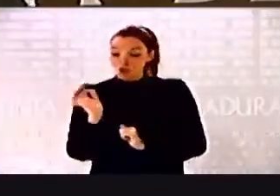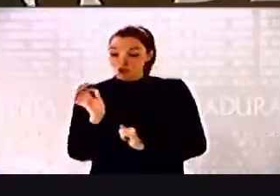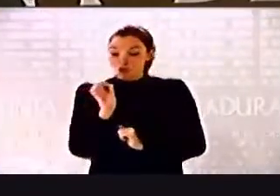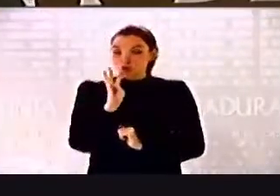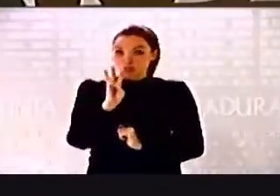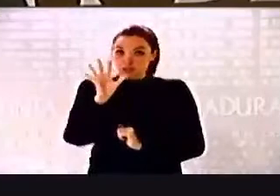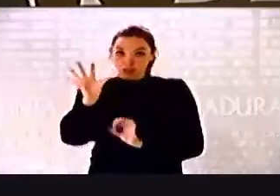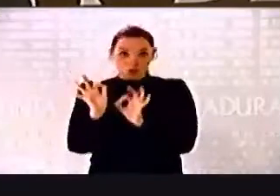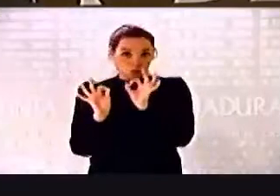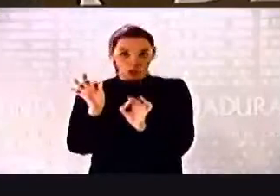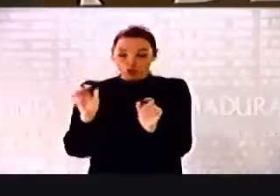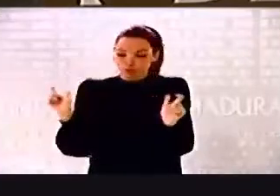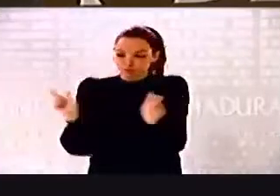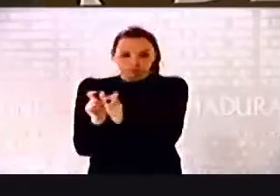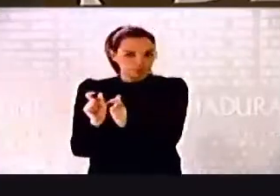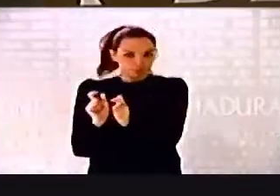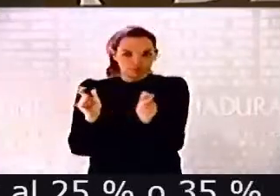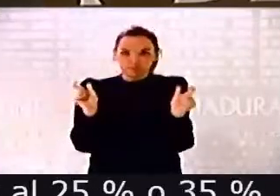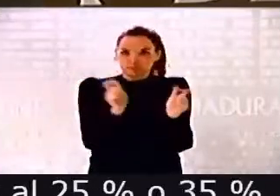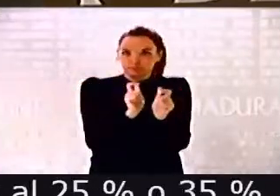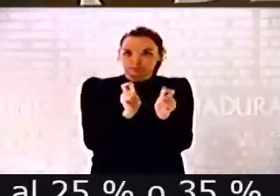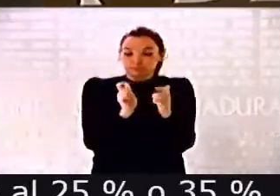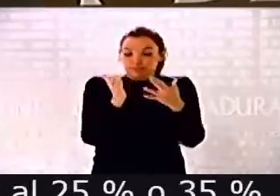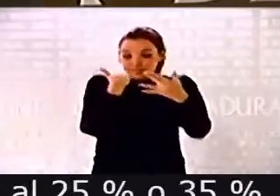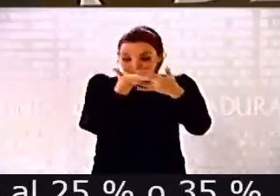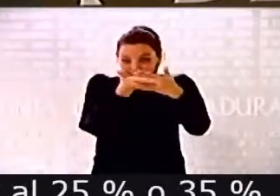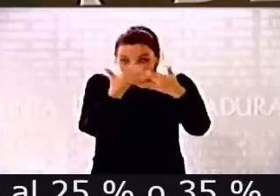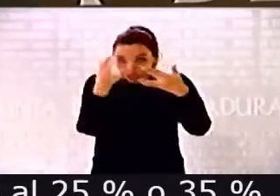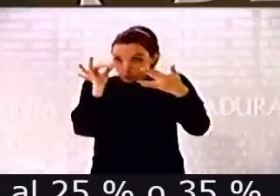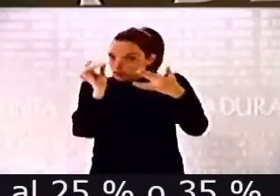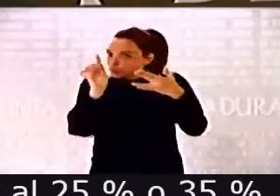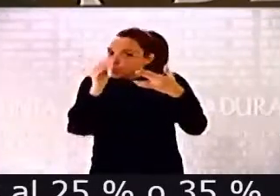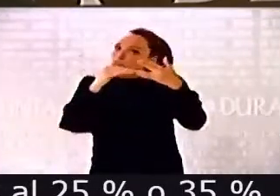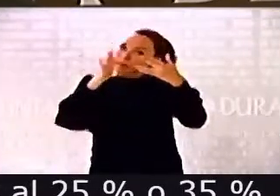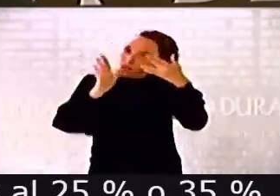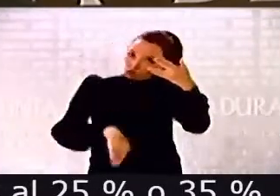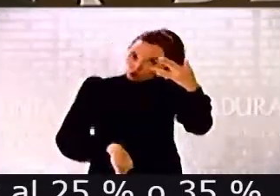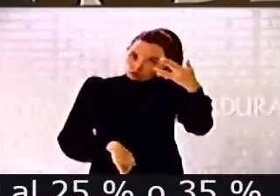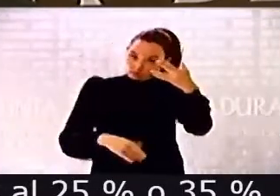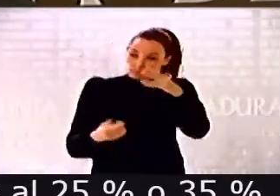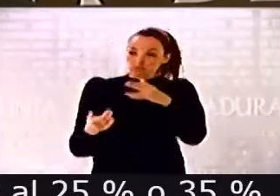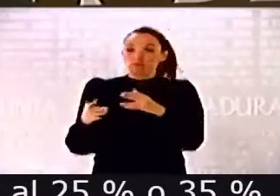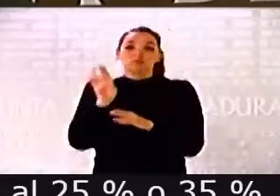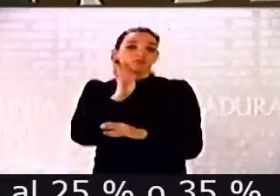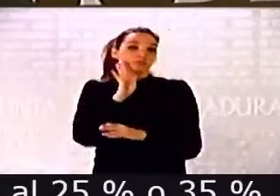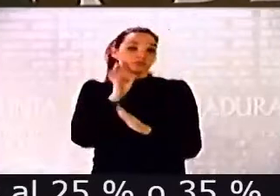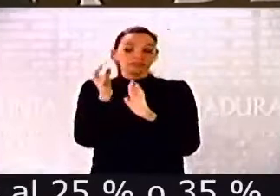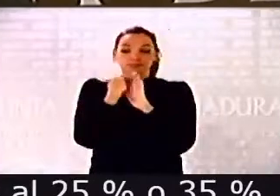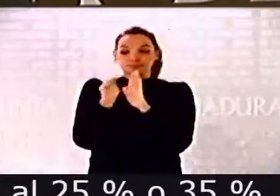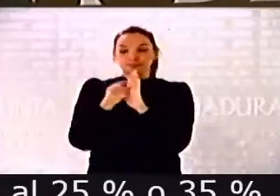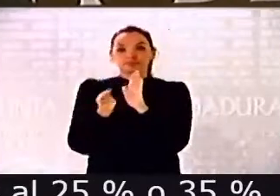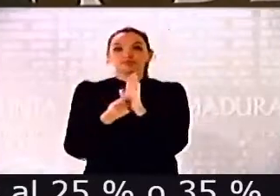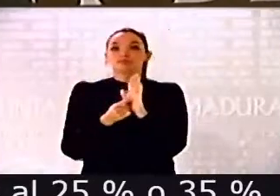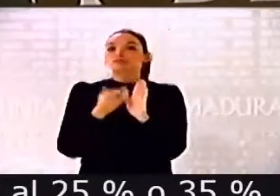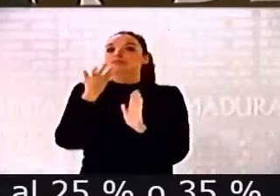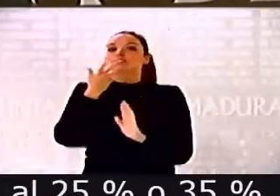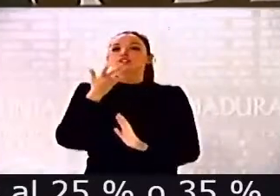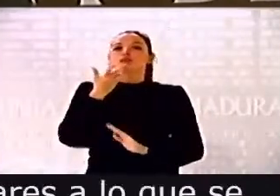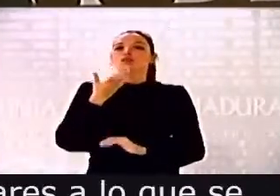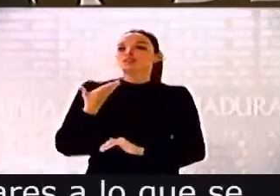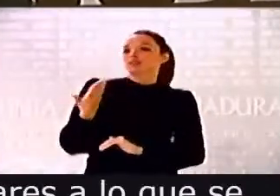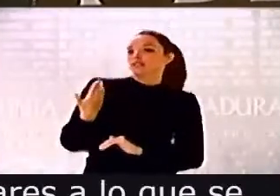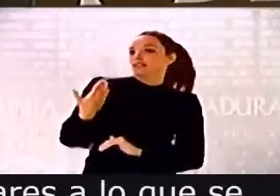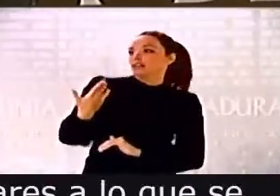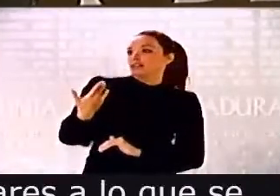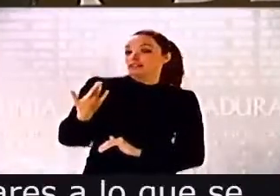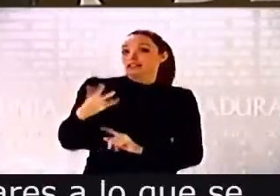35%. En cualquier caso, por debajo del 50%, son similares a lo que se conocía en el